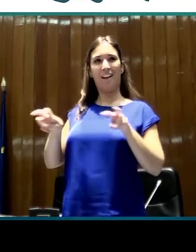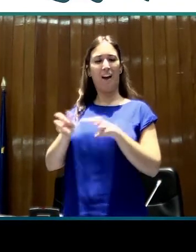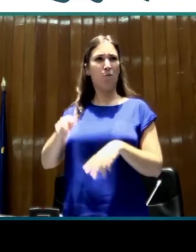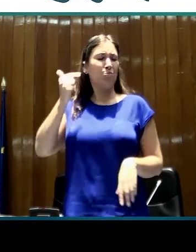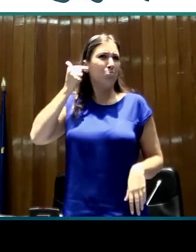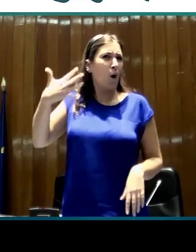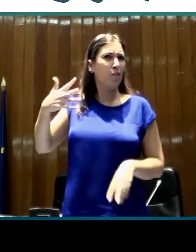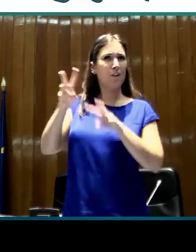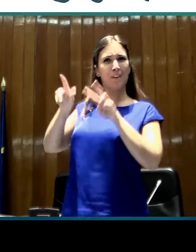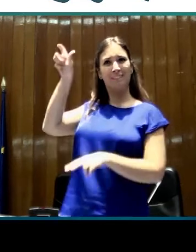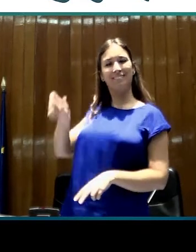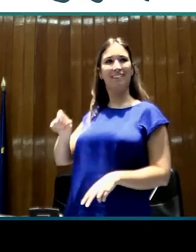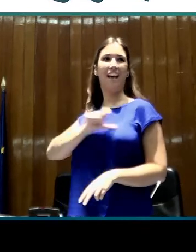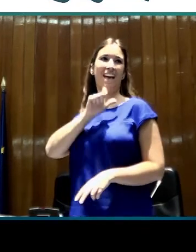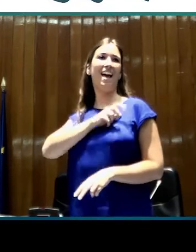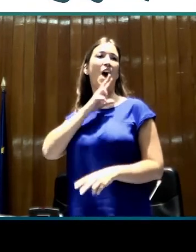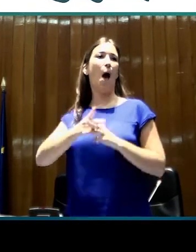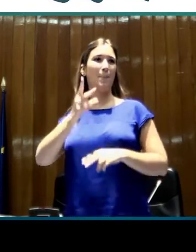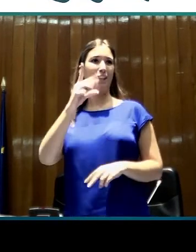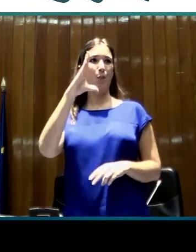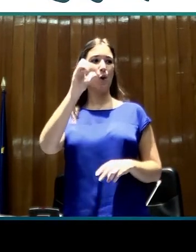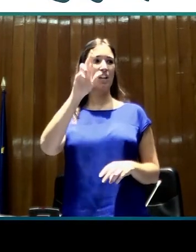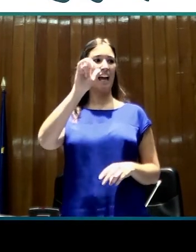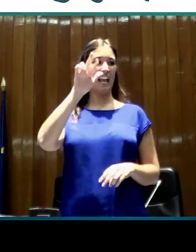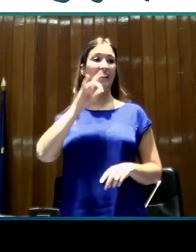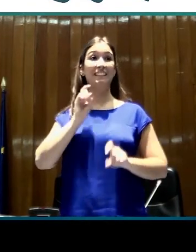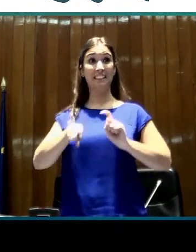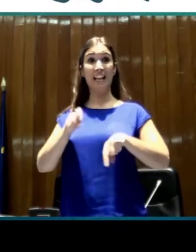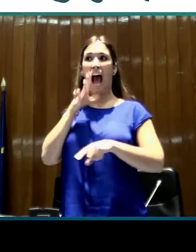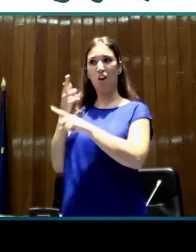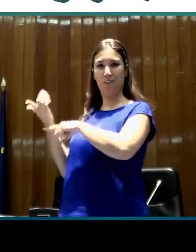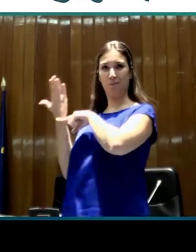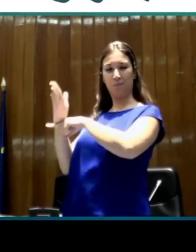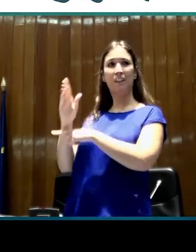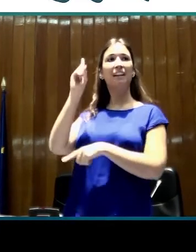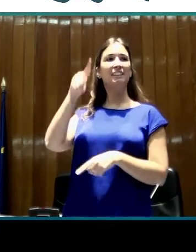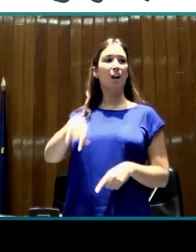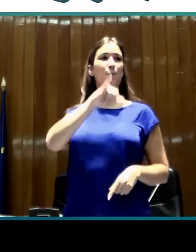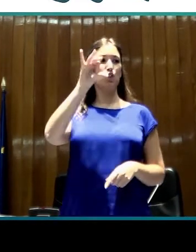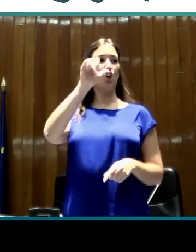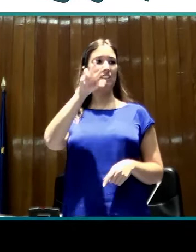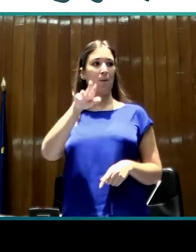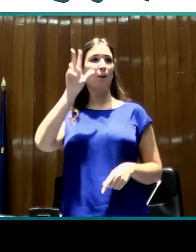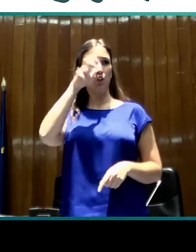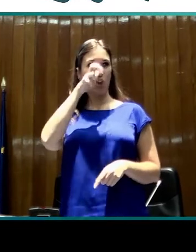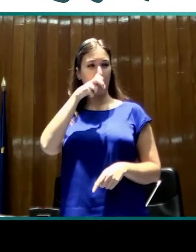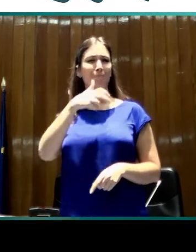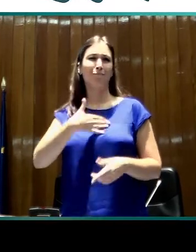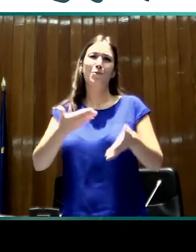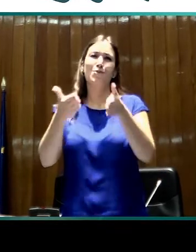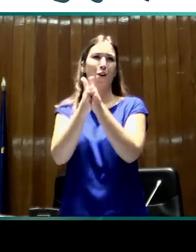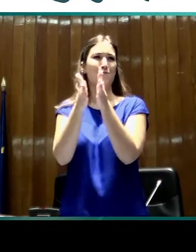notable investigador Carreiras, que ahora voy a presentar, y luego a Josep Quer, que es